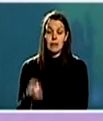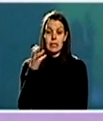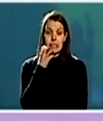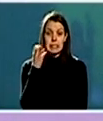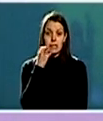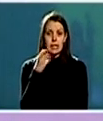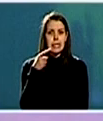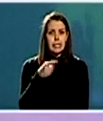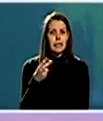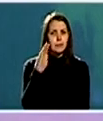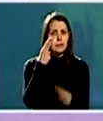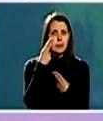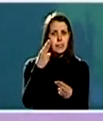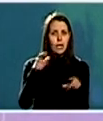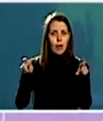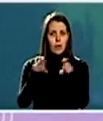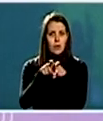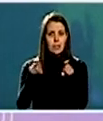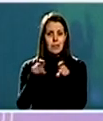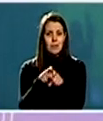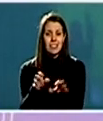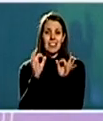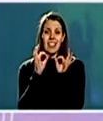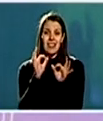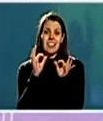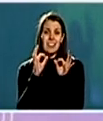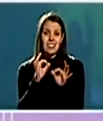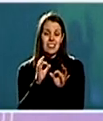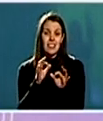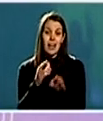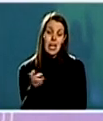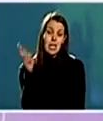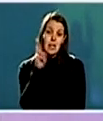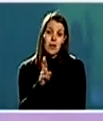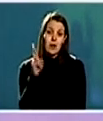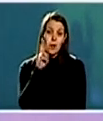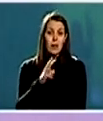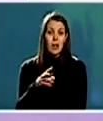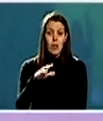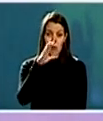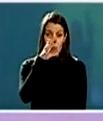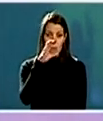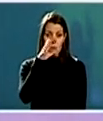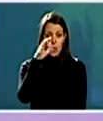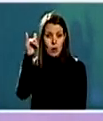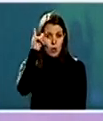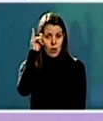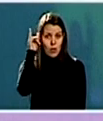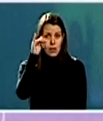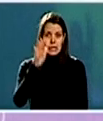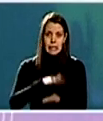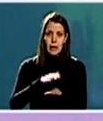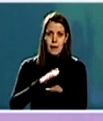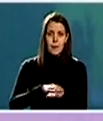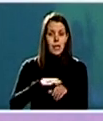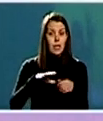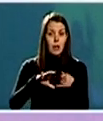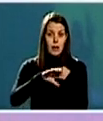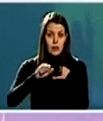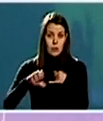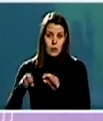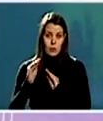en sarría visitamos una das catro empresas galegas que están apostar la recuperación do porco celta para elaboración